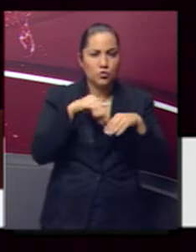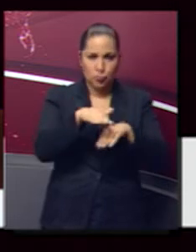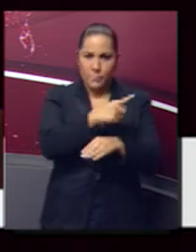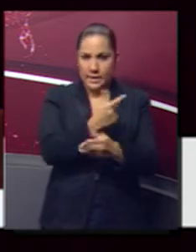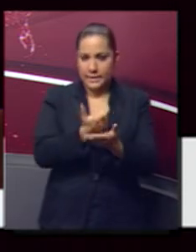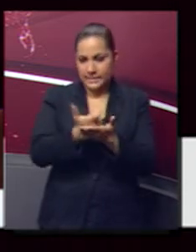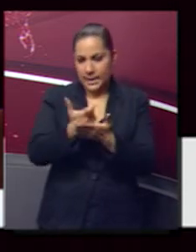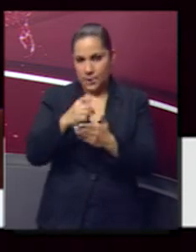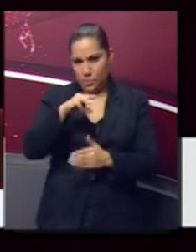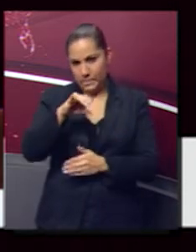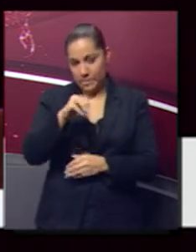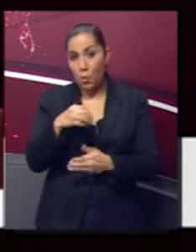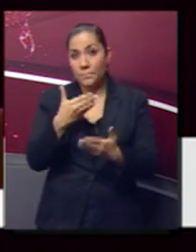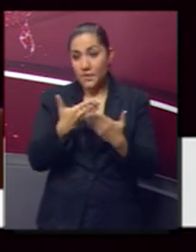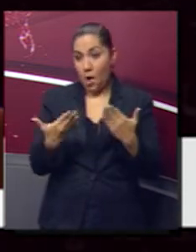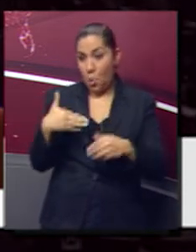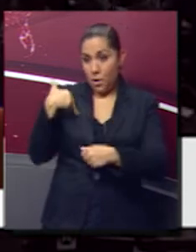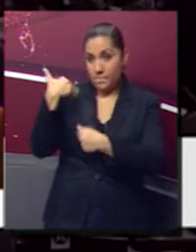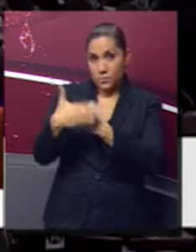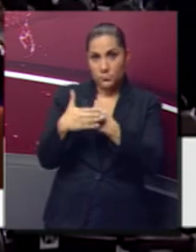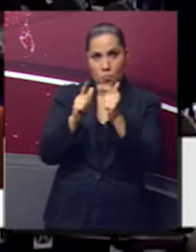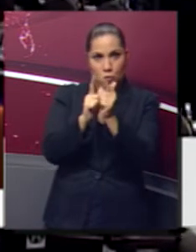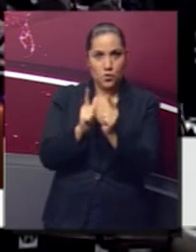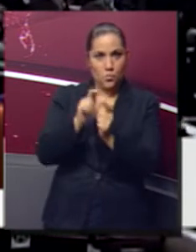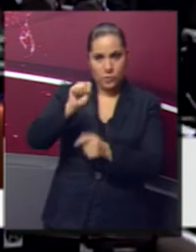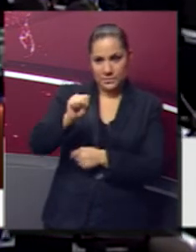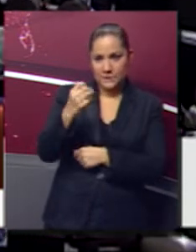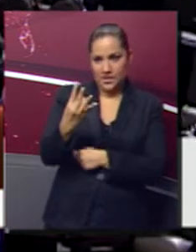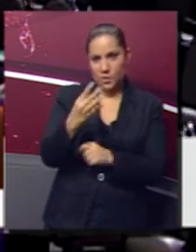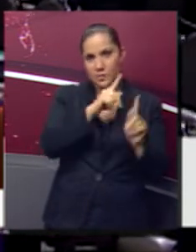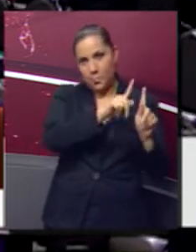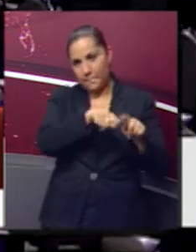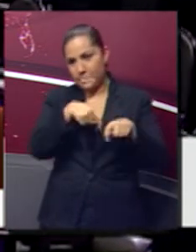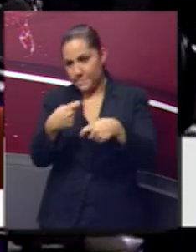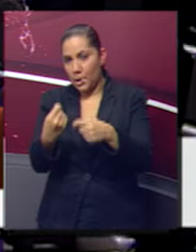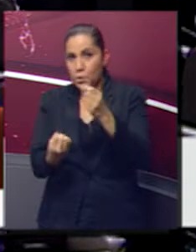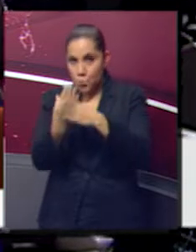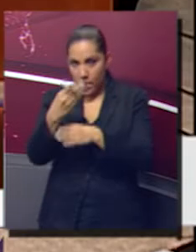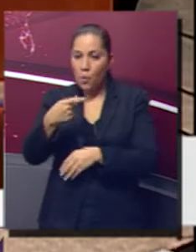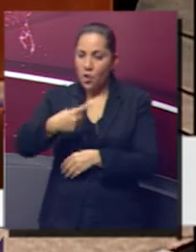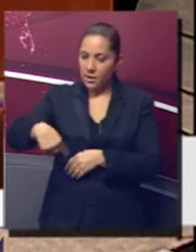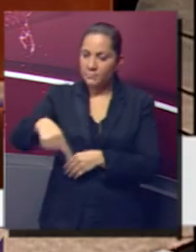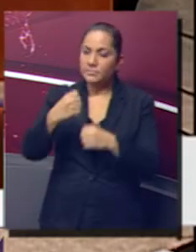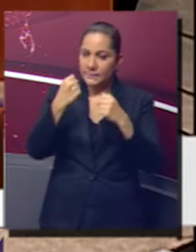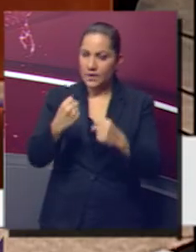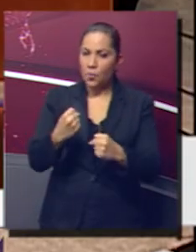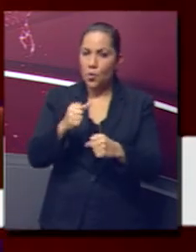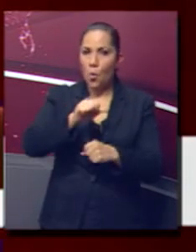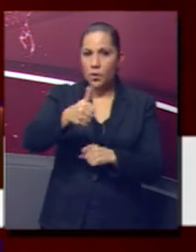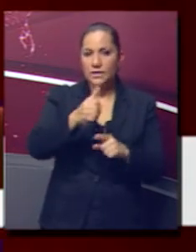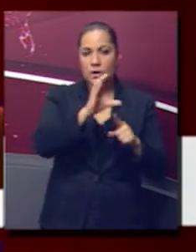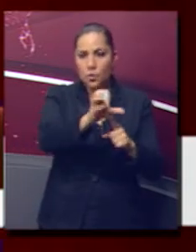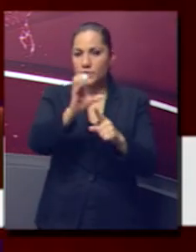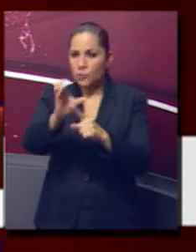la 64ª legislatura, este tema seguramente seguirá presente en comisiones y en ambos plenos del